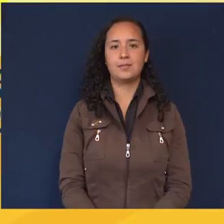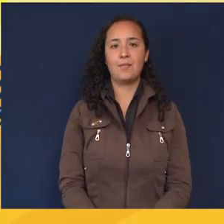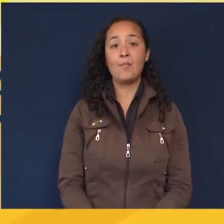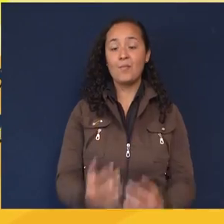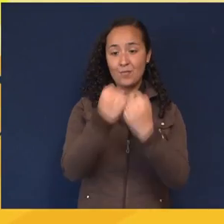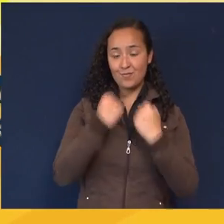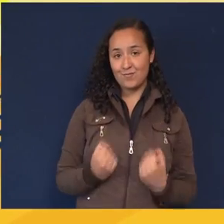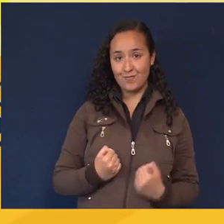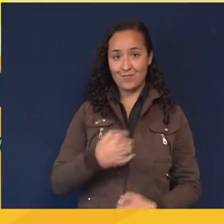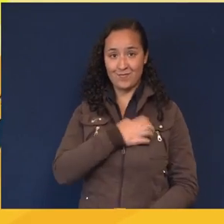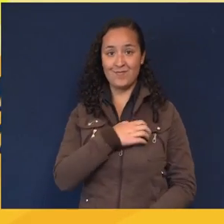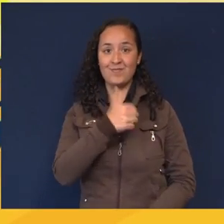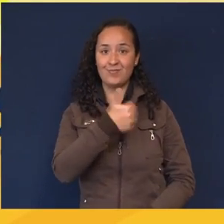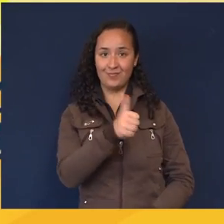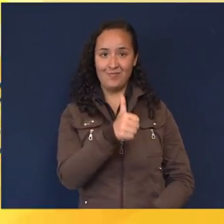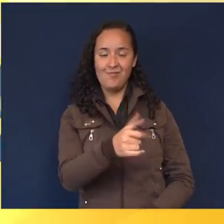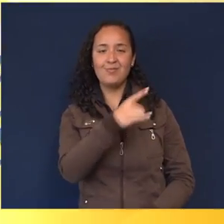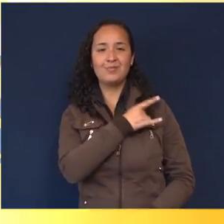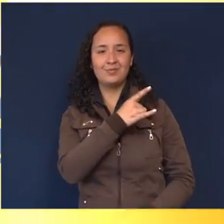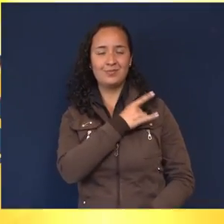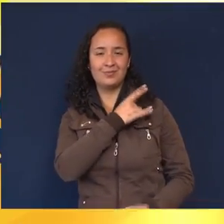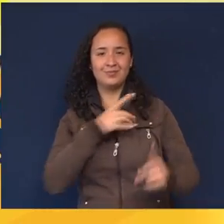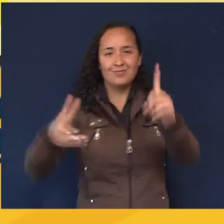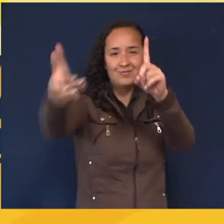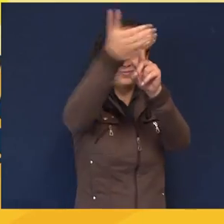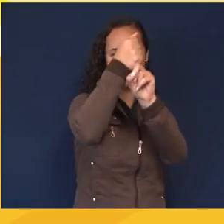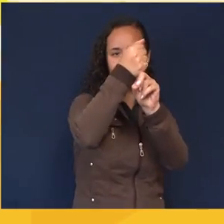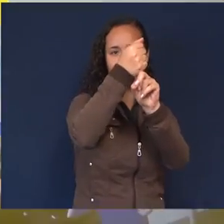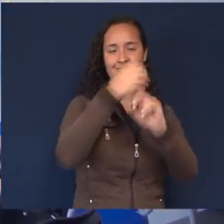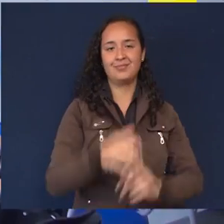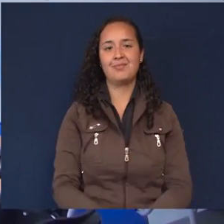Ponte la 10, por la universidad que queremos.